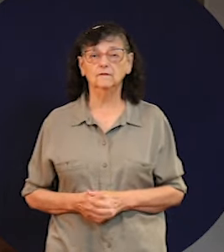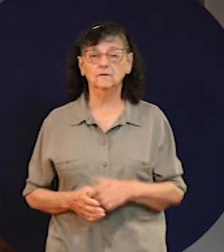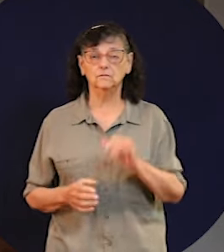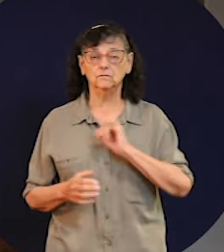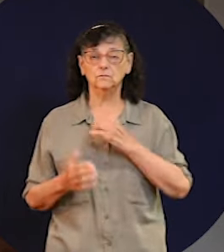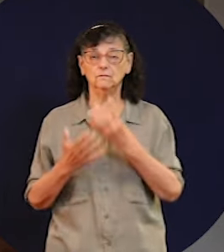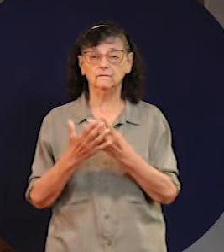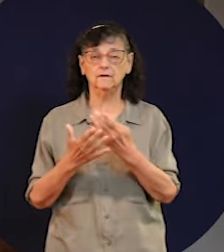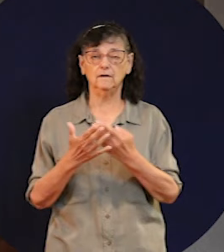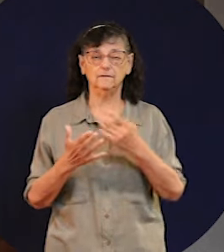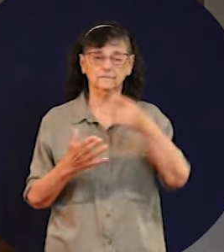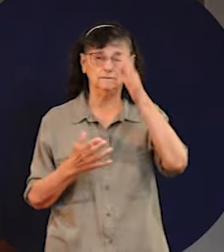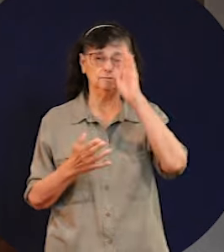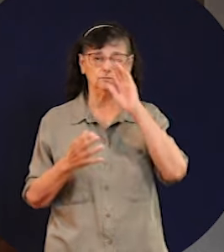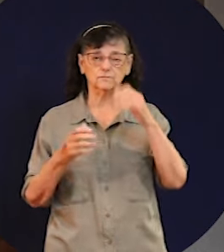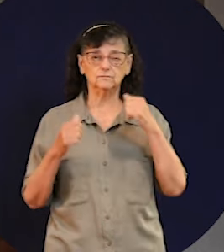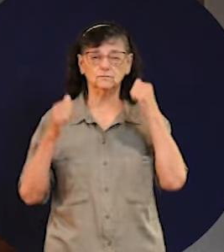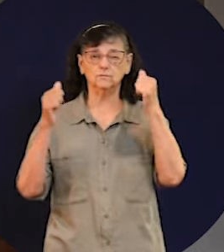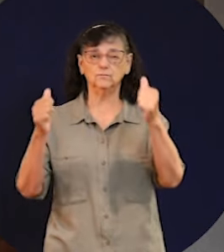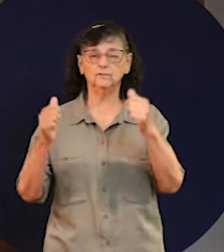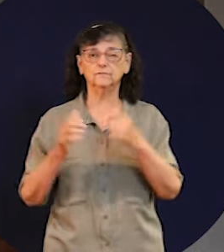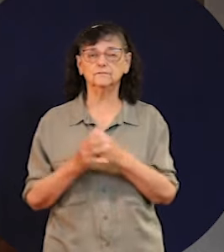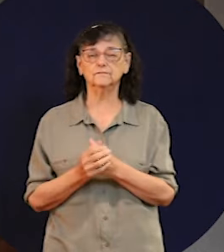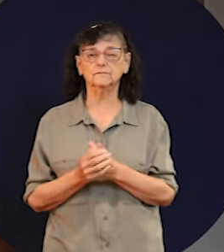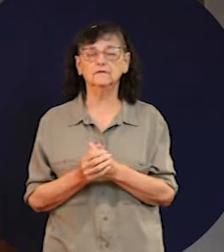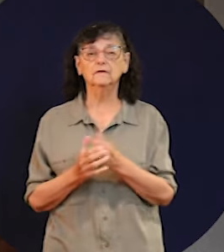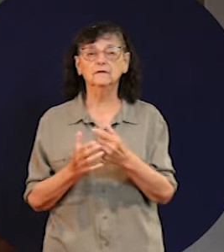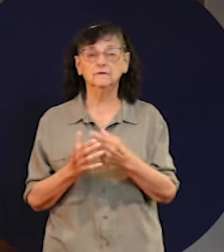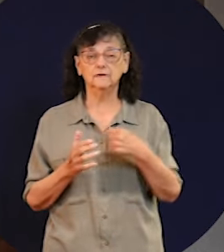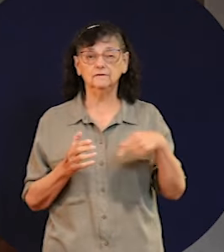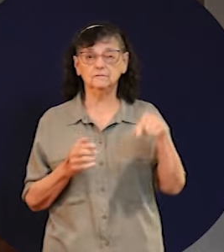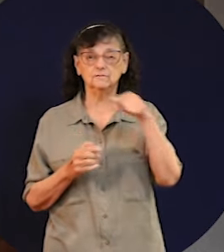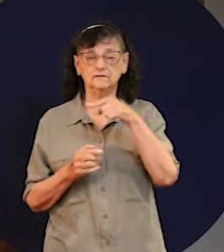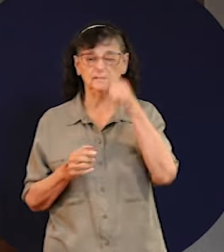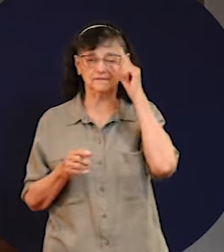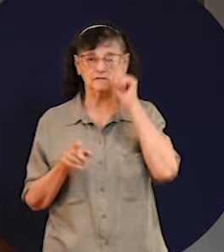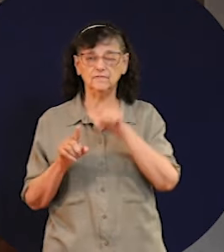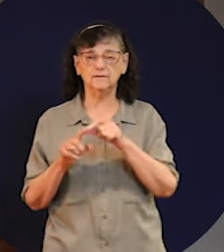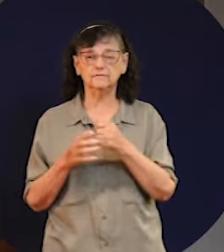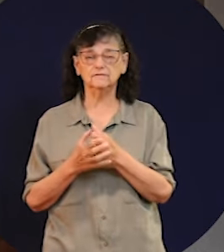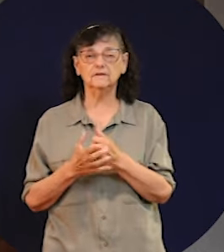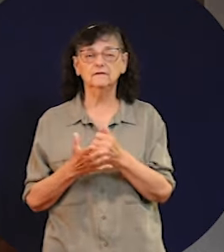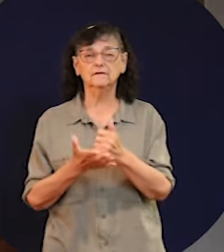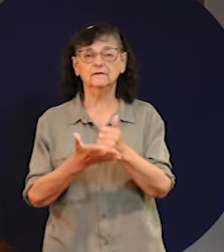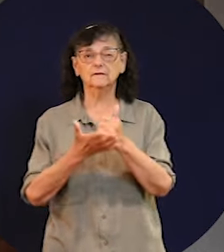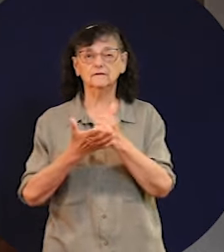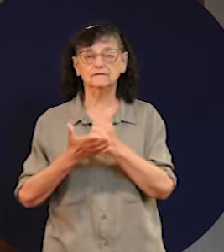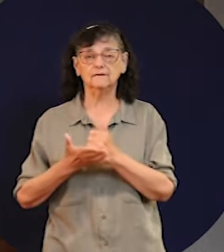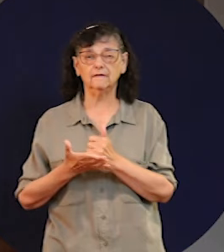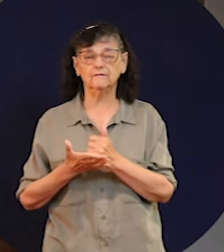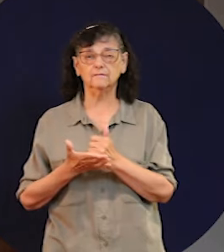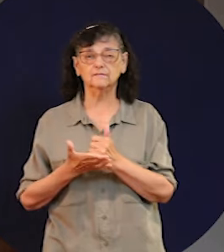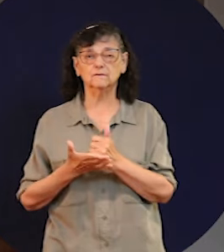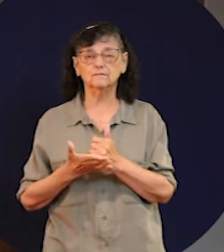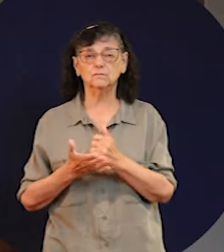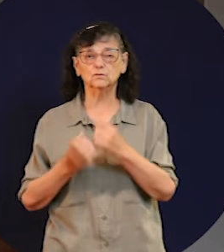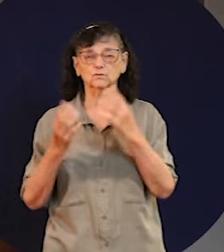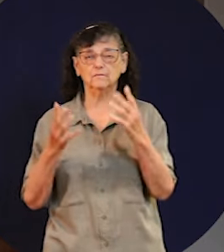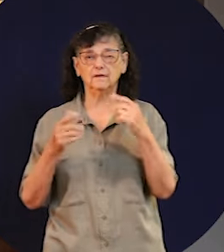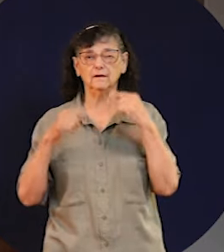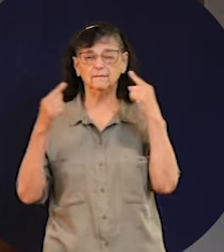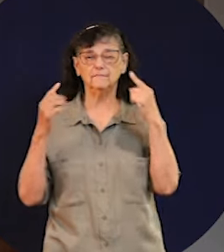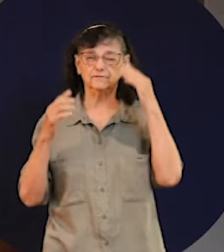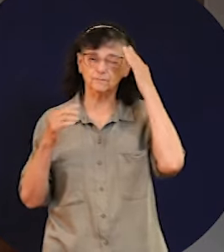Yo confieso ante Dios Todopoderoso y ante ustedes, hermanos, que he pecado mucho